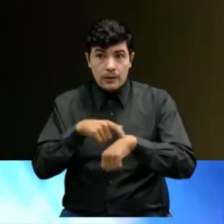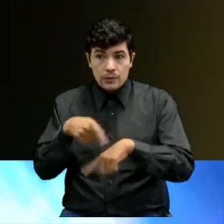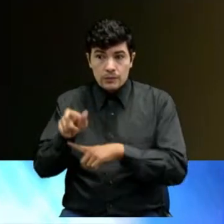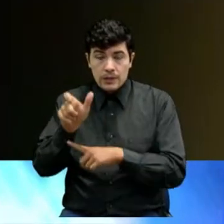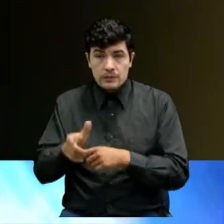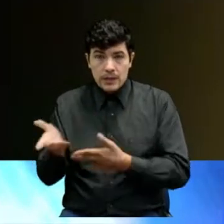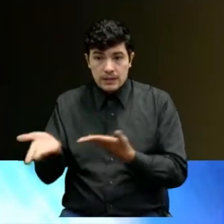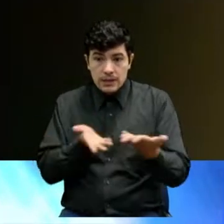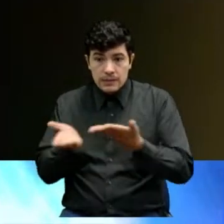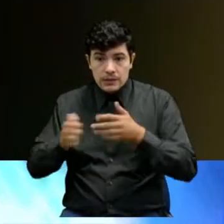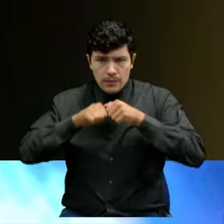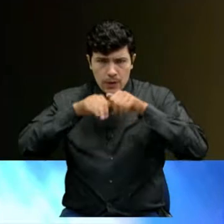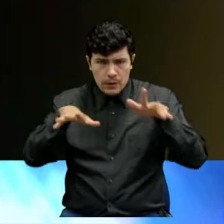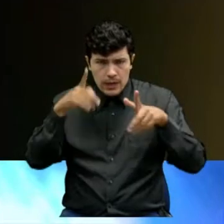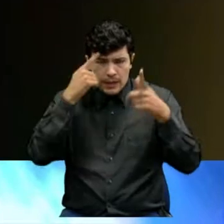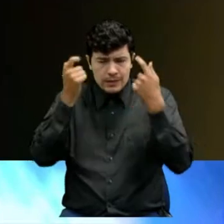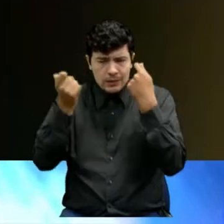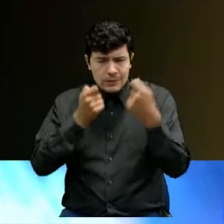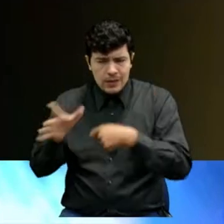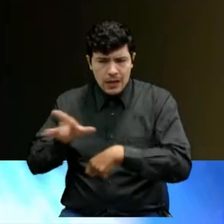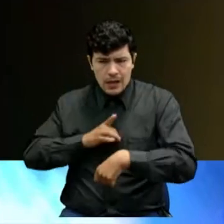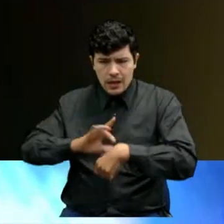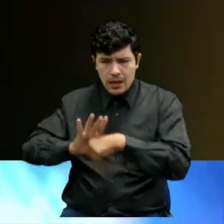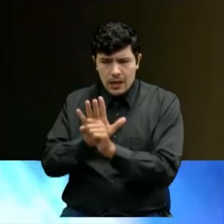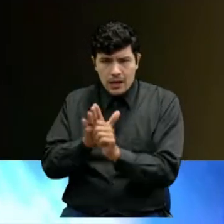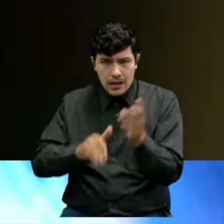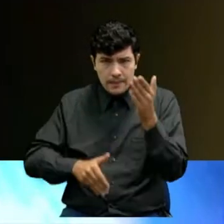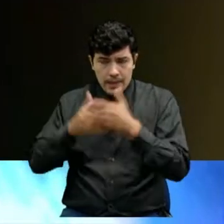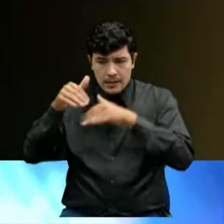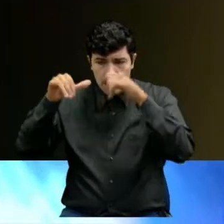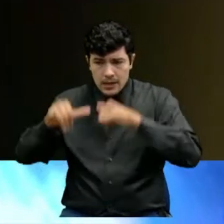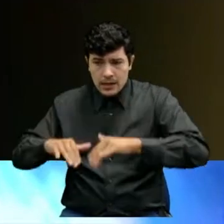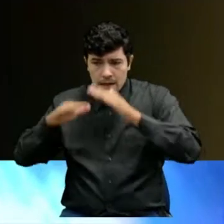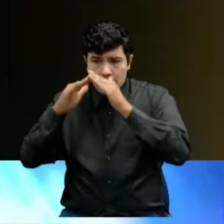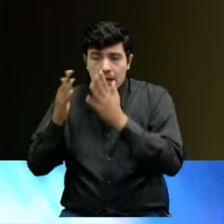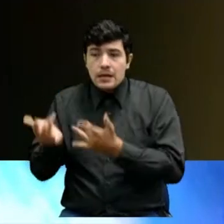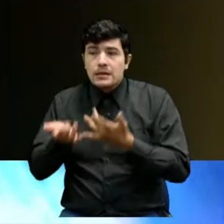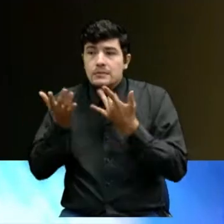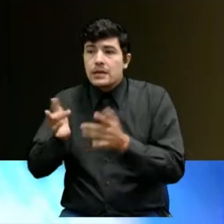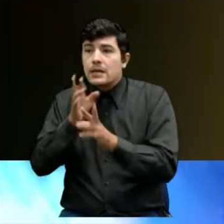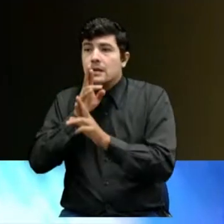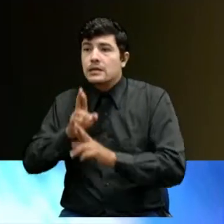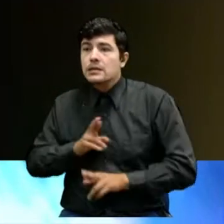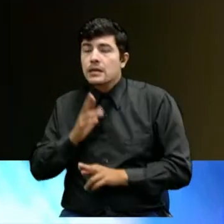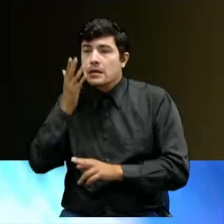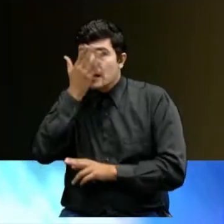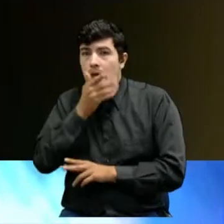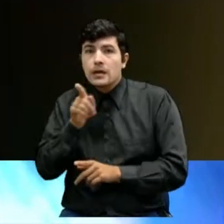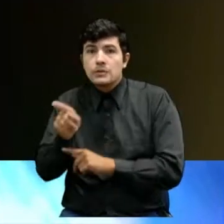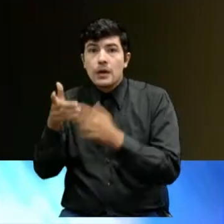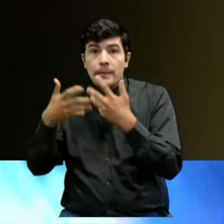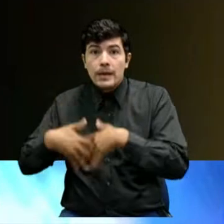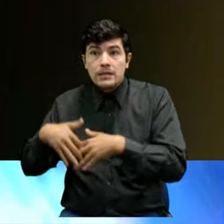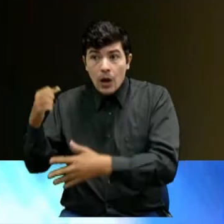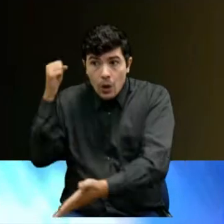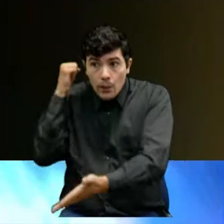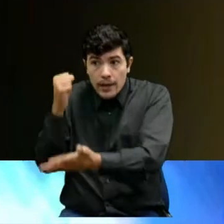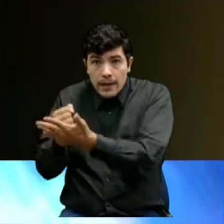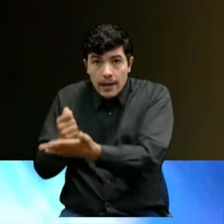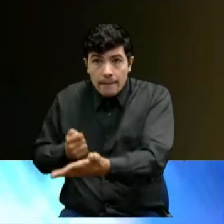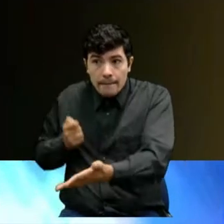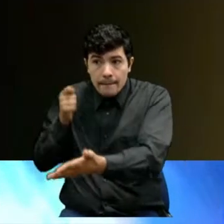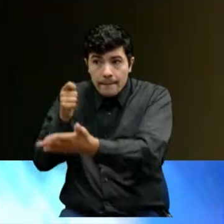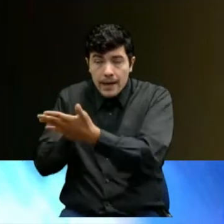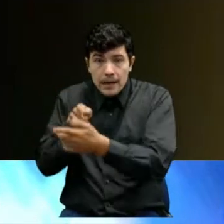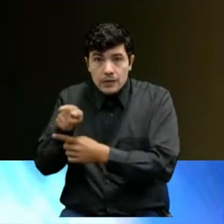público que sospecha que tiene COVID entra en cuarentena esperando resultados de la prueba. ¿La empresa está obligada a pagar los días